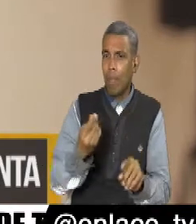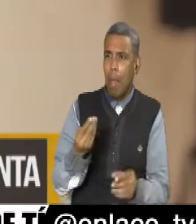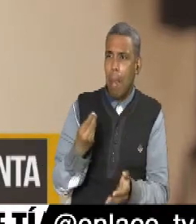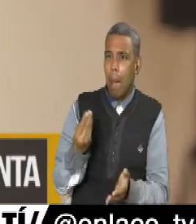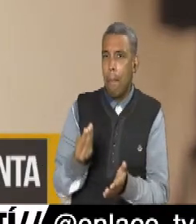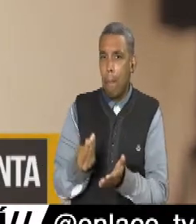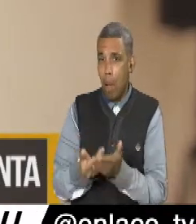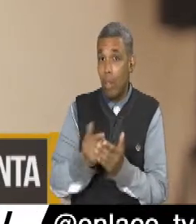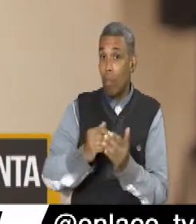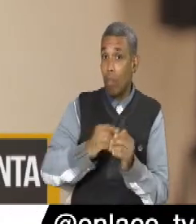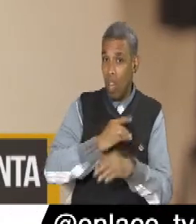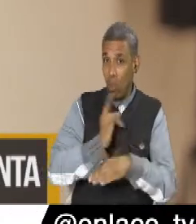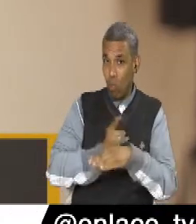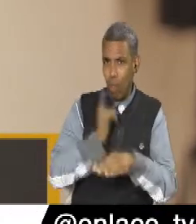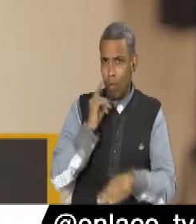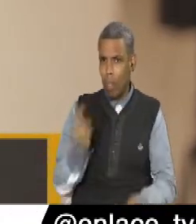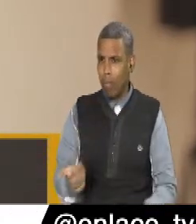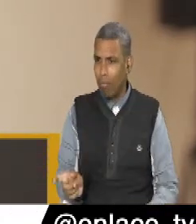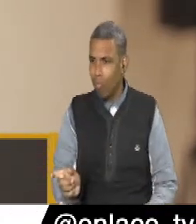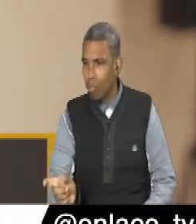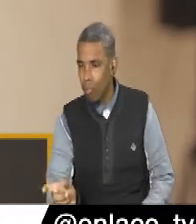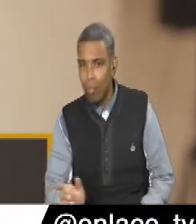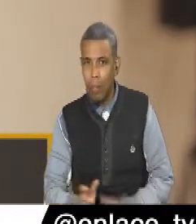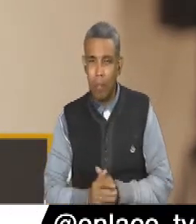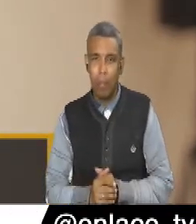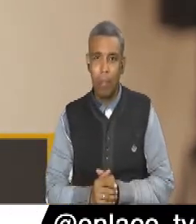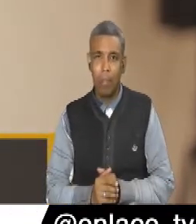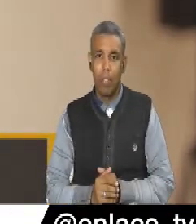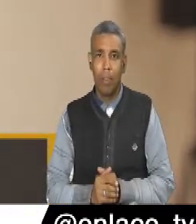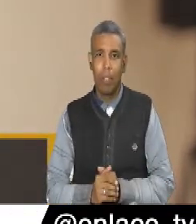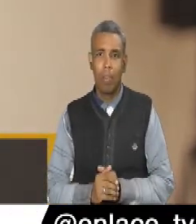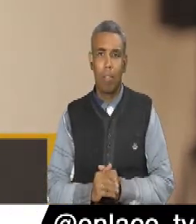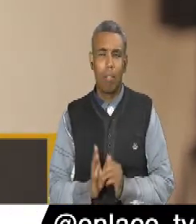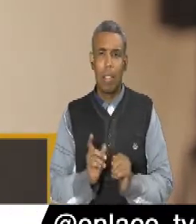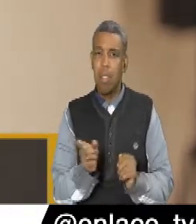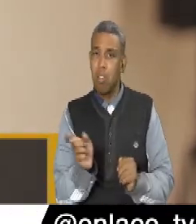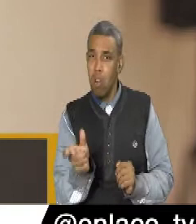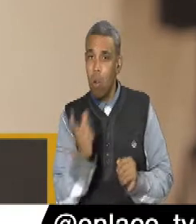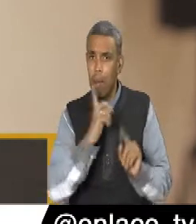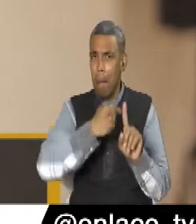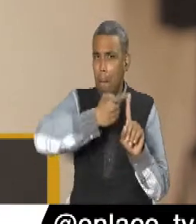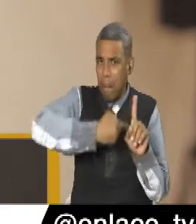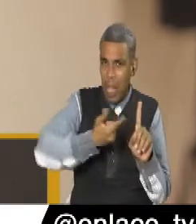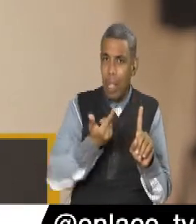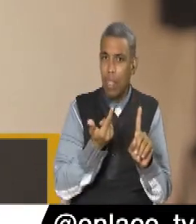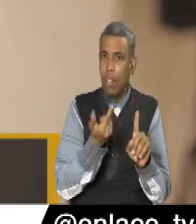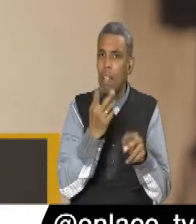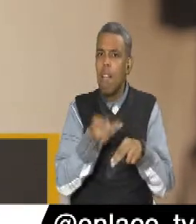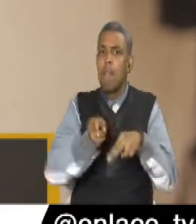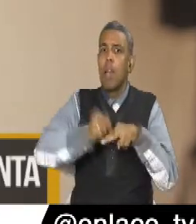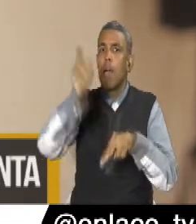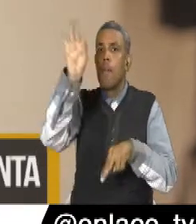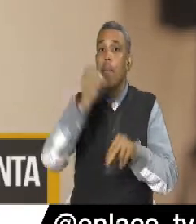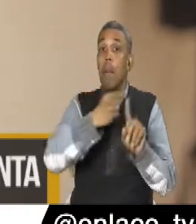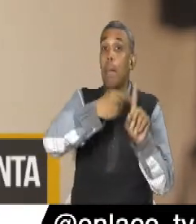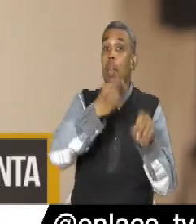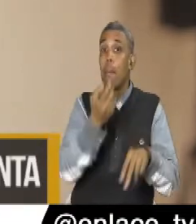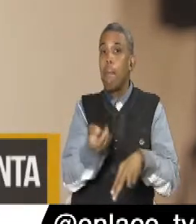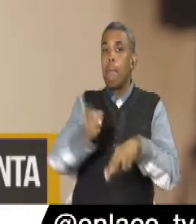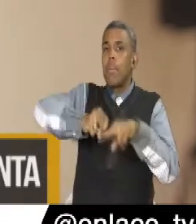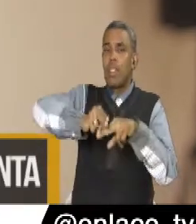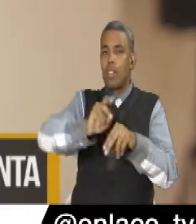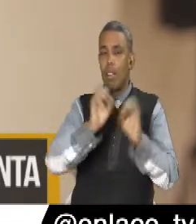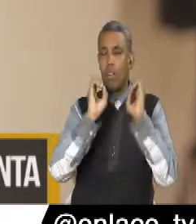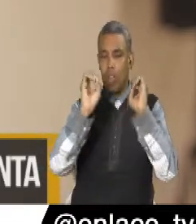de usar la tarjeta, no va a haber cover de manejo de tarjeta, no va a haber intereses por el primer mes, y le van a tornar